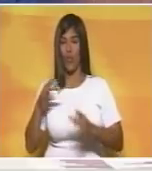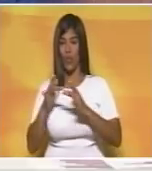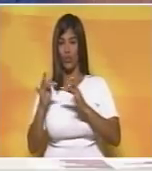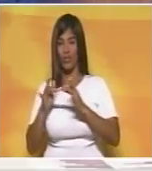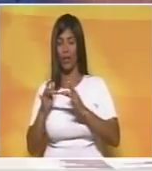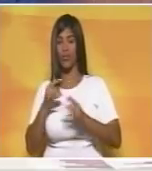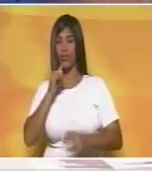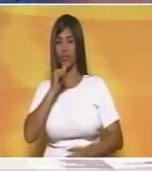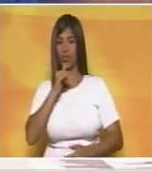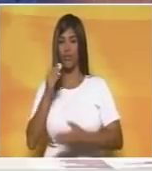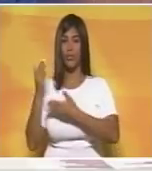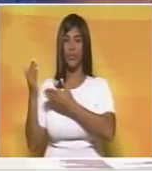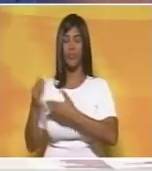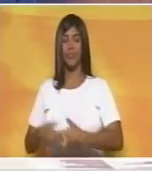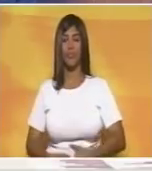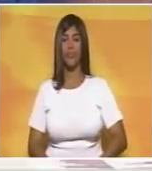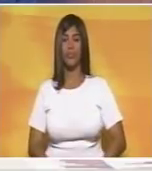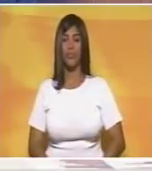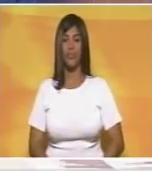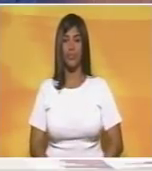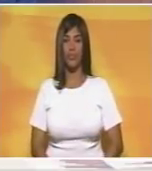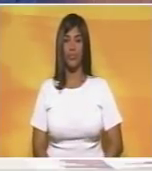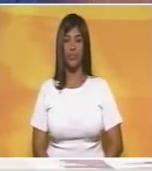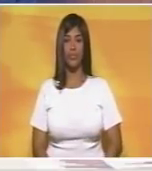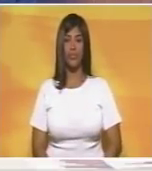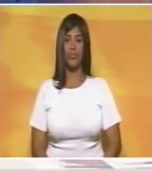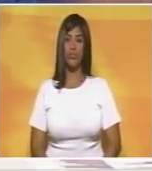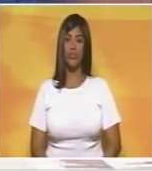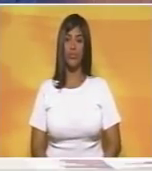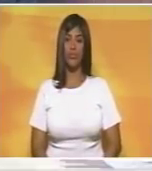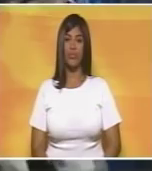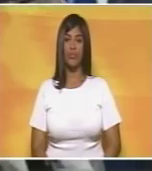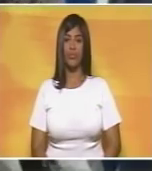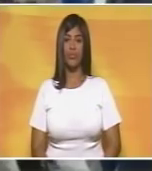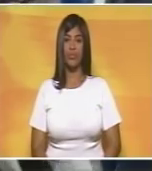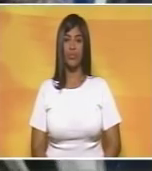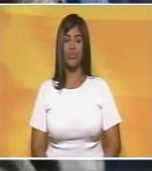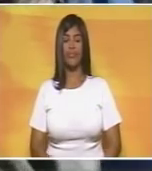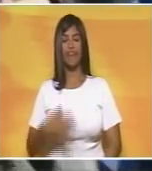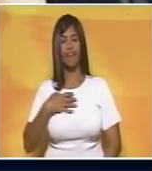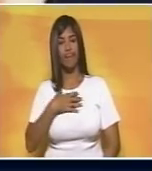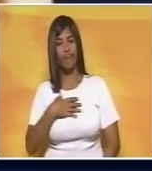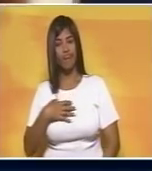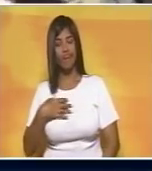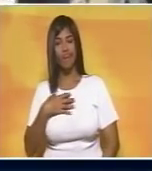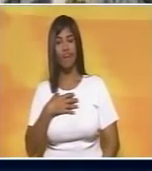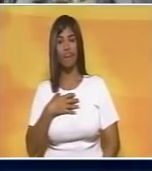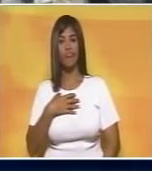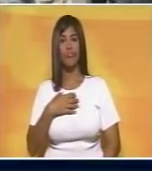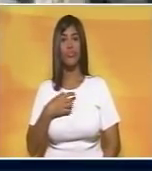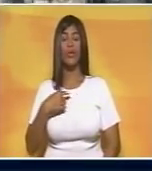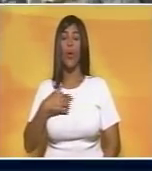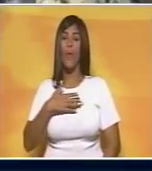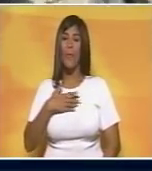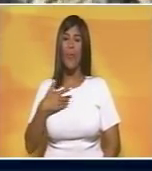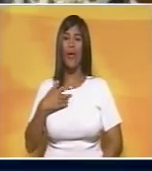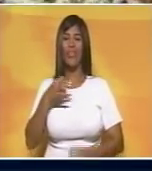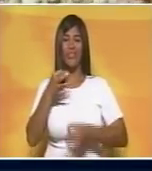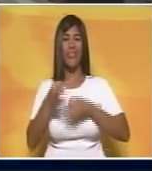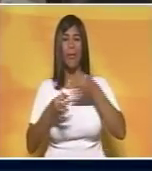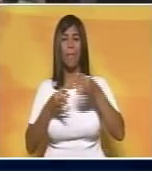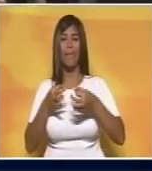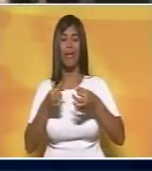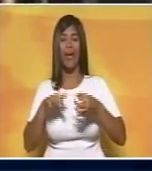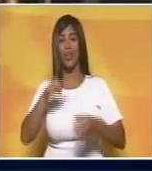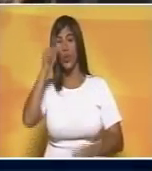Informativa Latinoamericana nos tienen todos los detalles. Escuchemos. Sentimientos encontrados. Así podría definirse lo que vivió